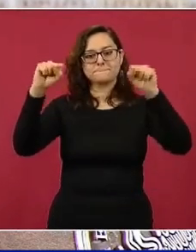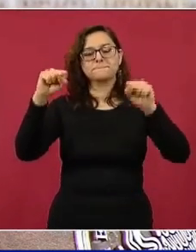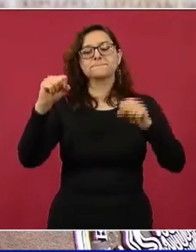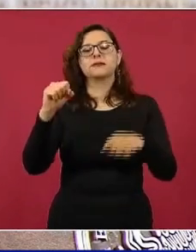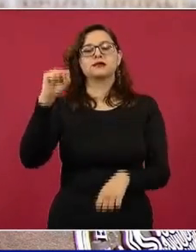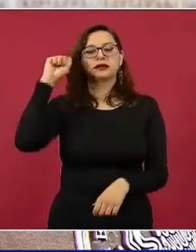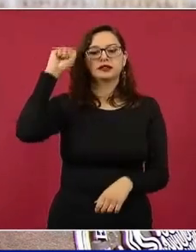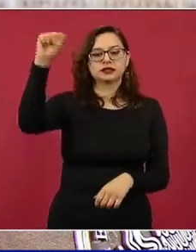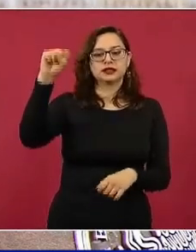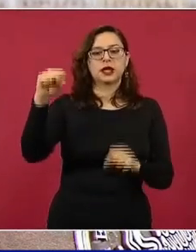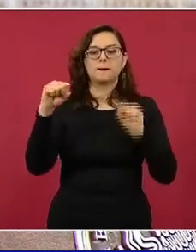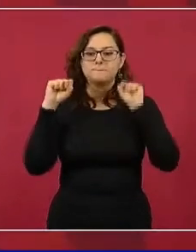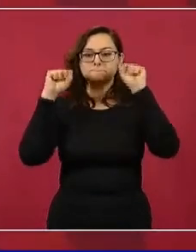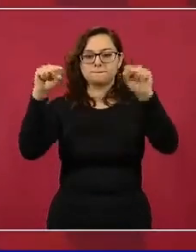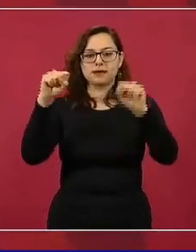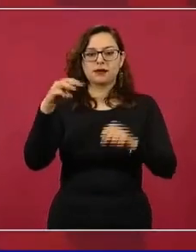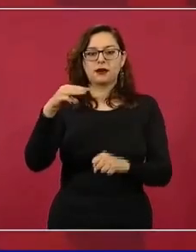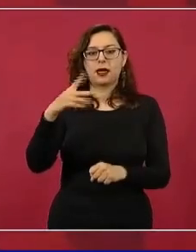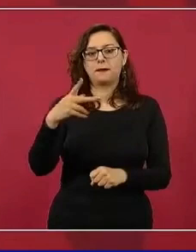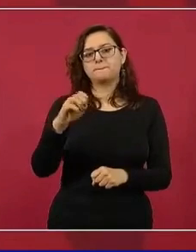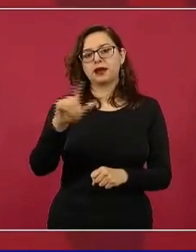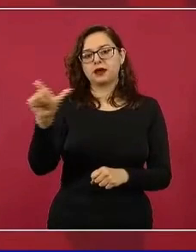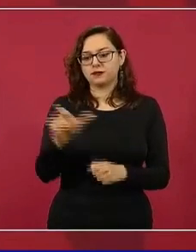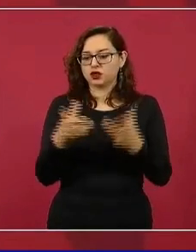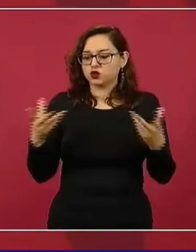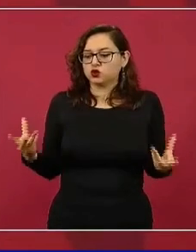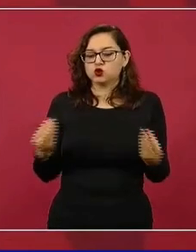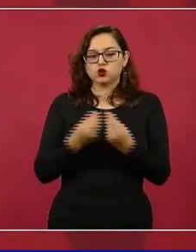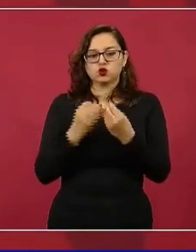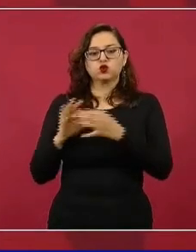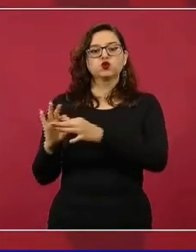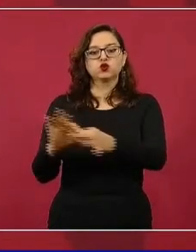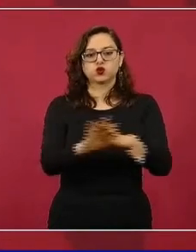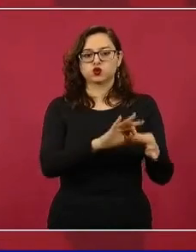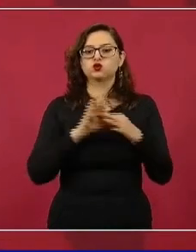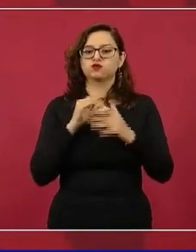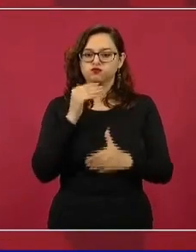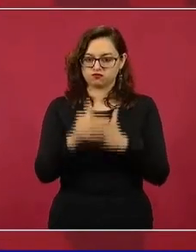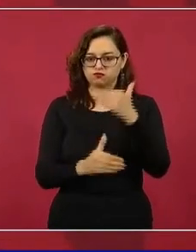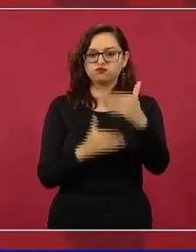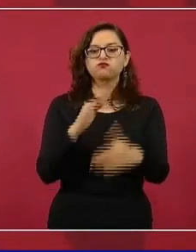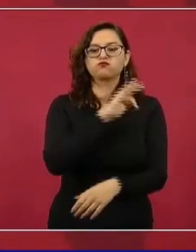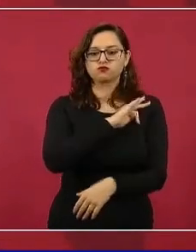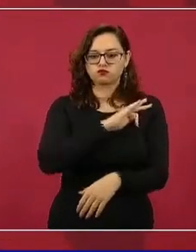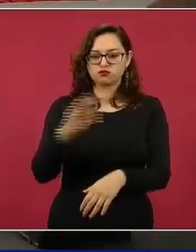Petróleos Mexicanos! Con la fuerza de la unidad, vamos a seguir avanzando.